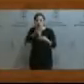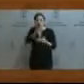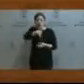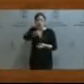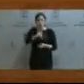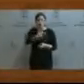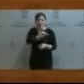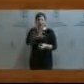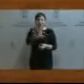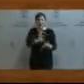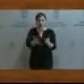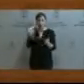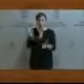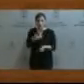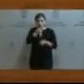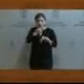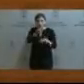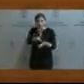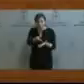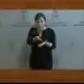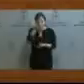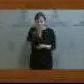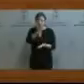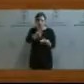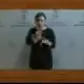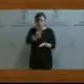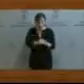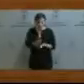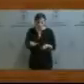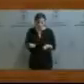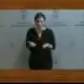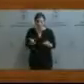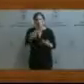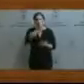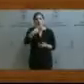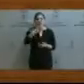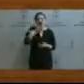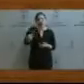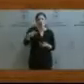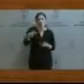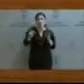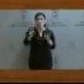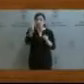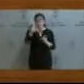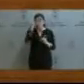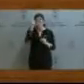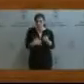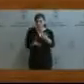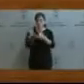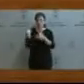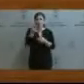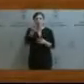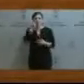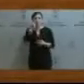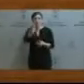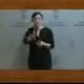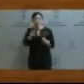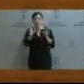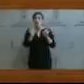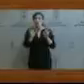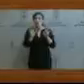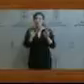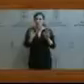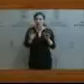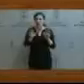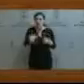hace semanas y en repetidas ocasiones. Siempre lo han negado y este pasado fin de semana se han dado cuenta. Pero así todo no lo